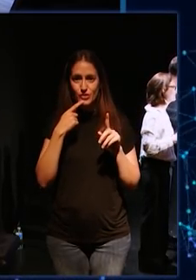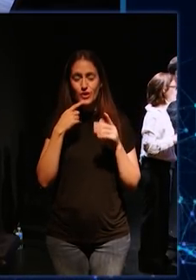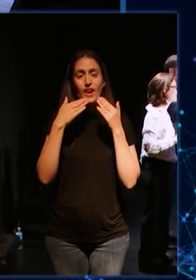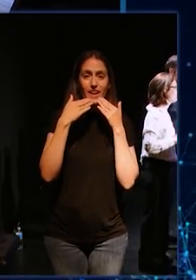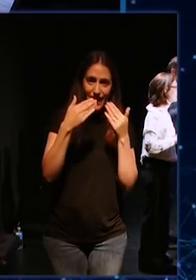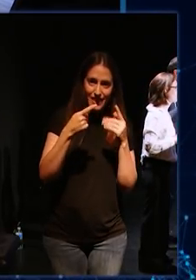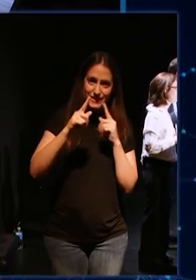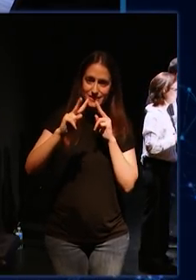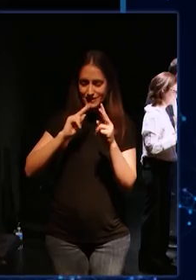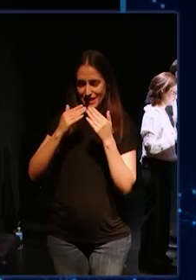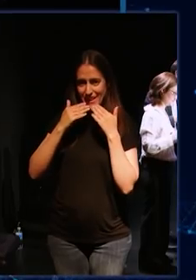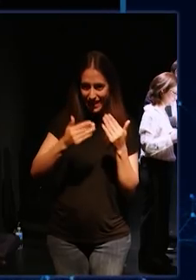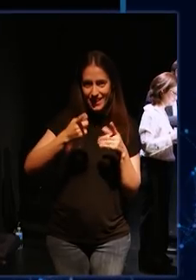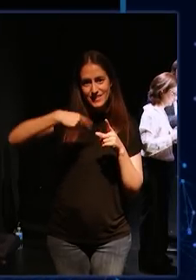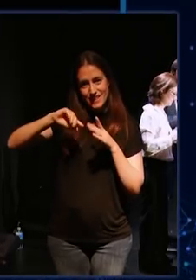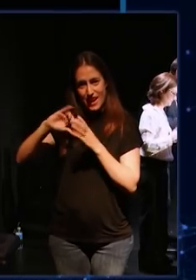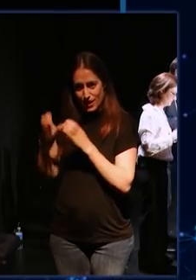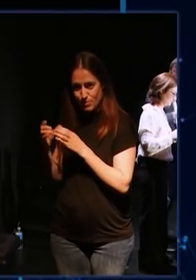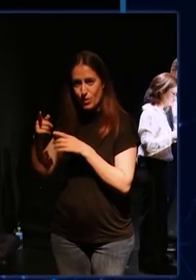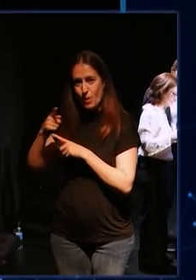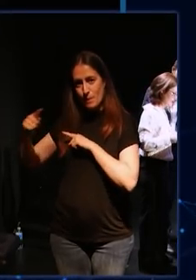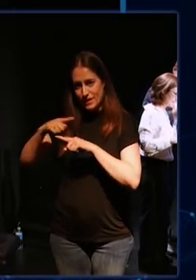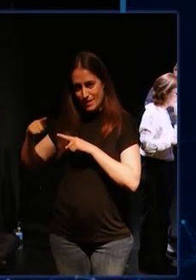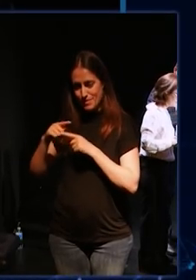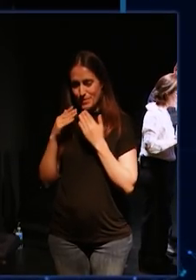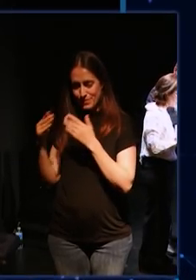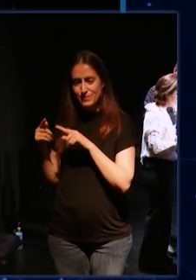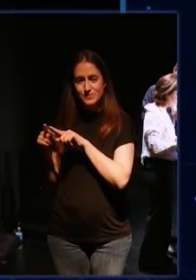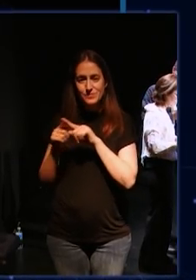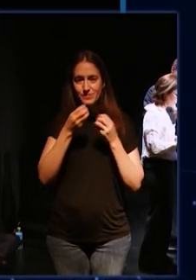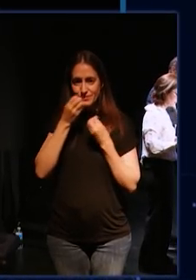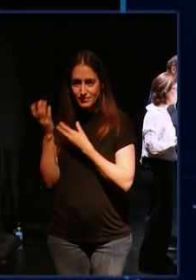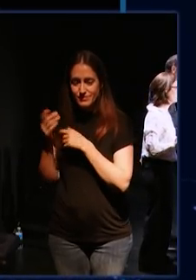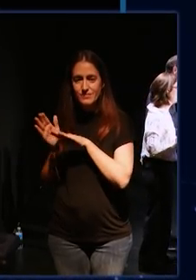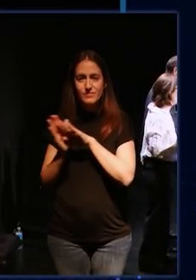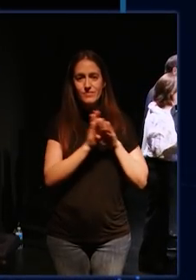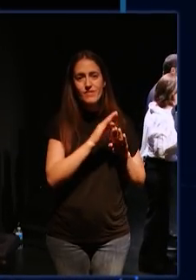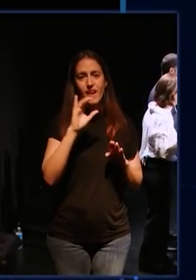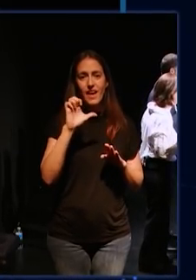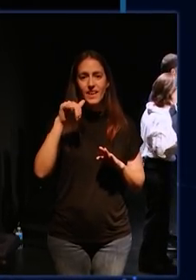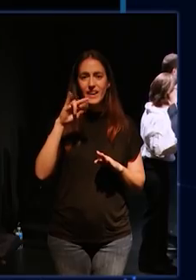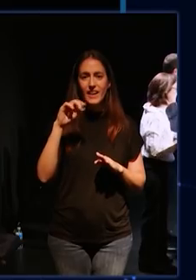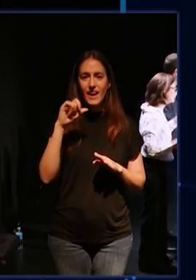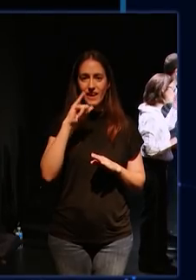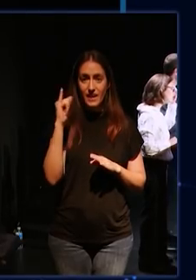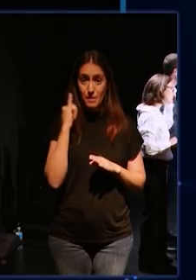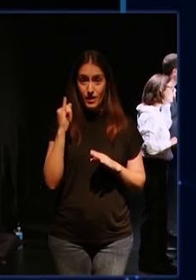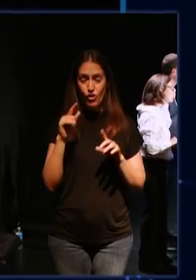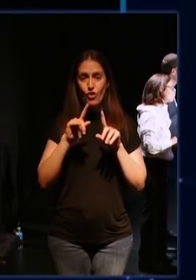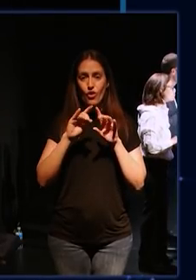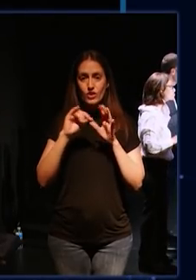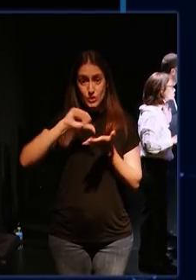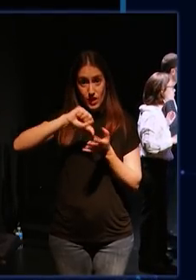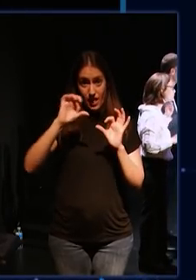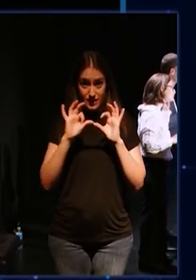que farem extensiu a tota la gent que avui ha participat en tot això. Ara és el torn de l'Enrique Gimeno, de Ciutadans. Bien, ayer en